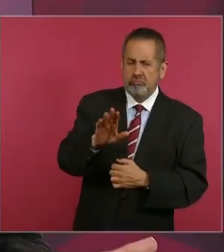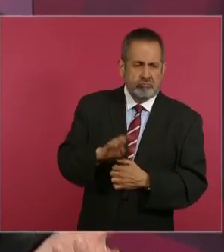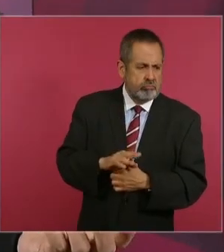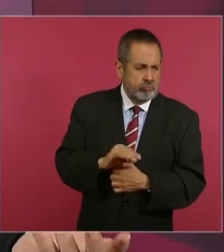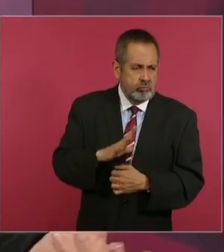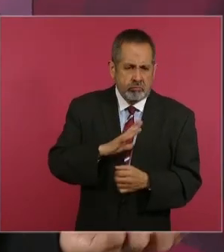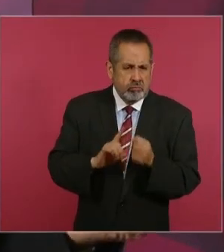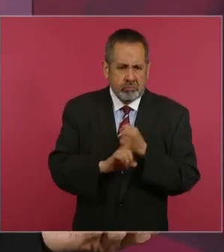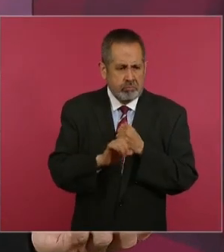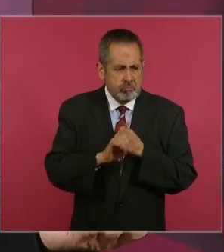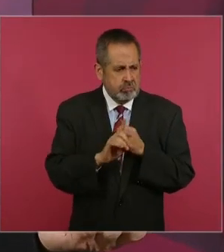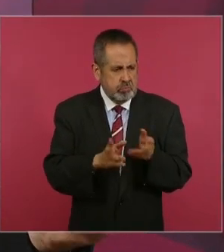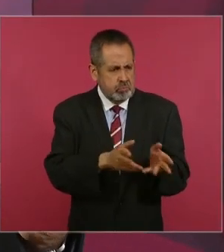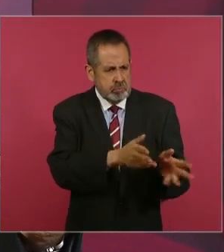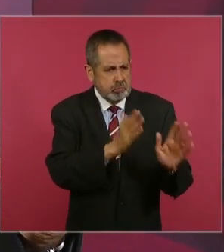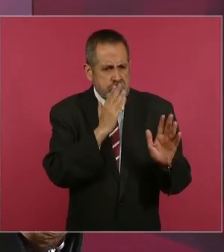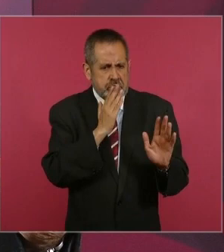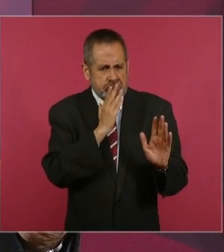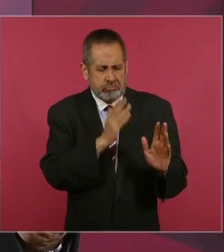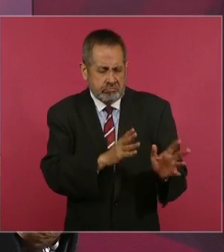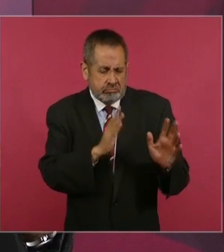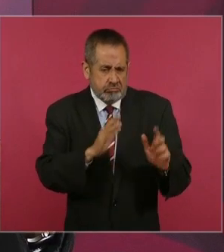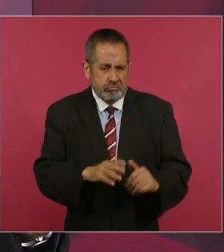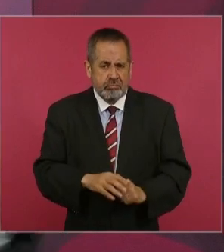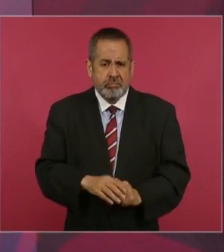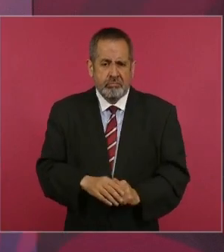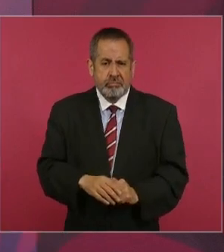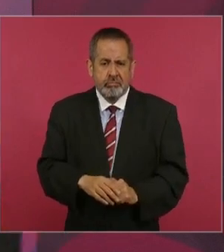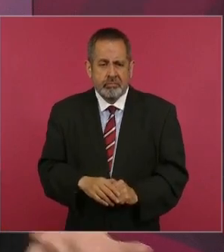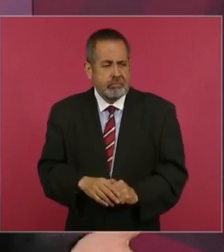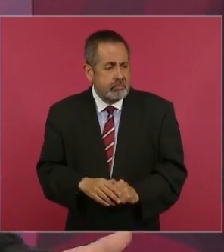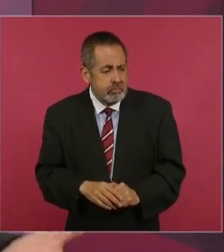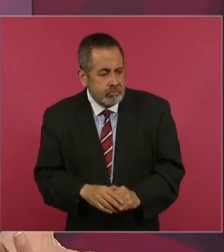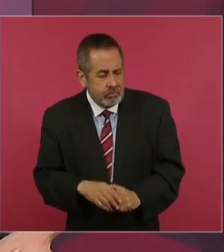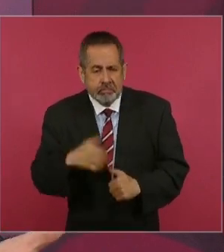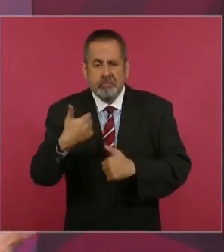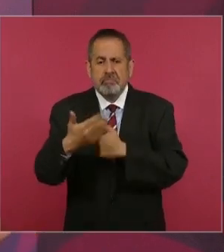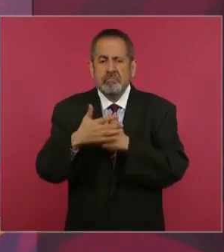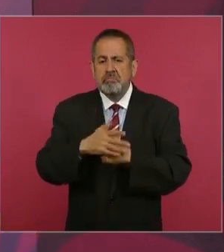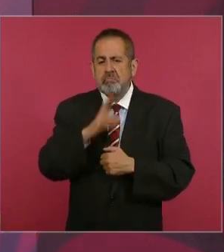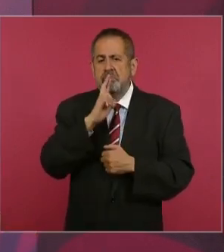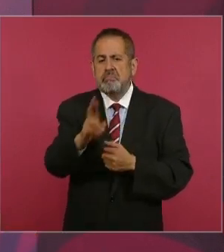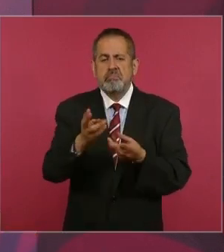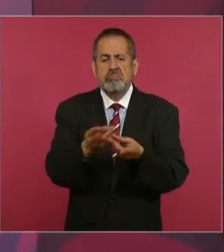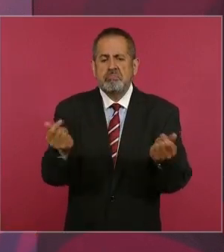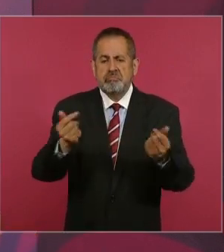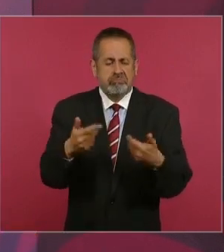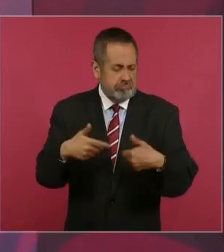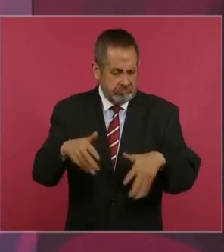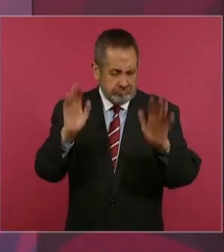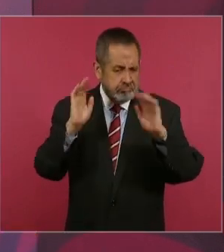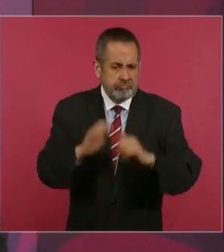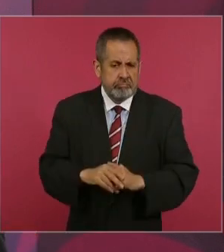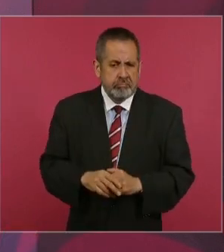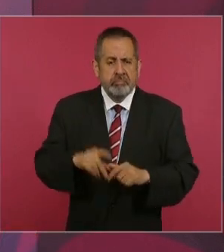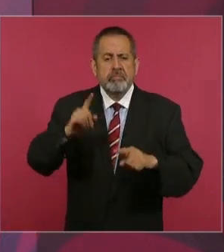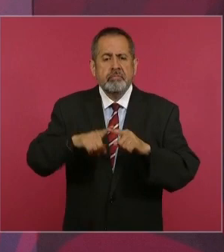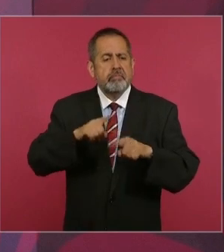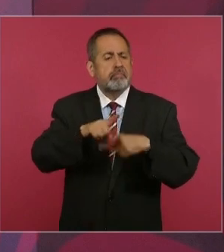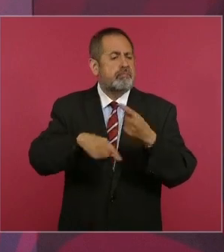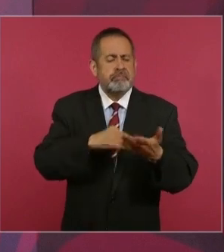ningún problema se va a resolver Y quién lo va